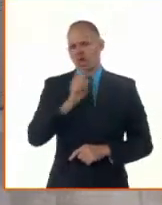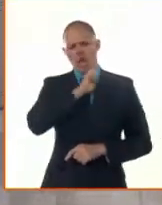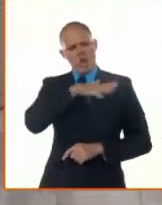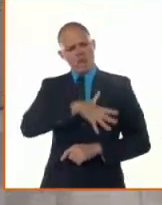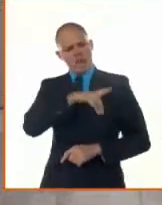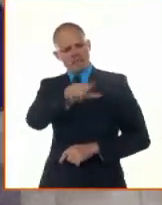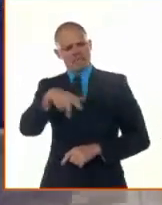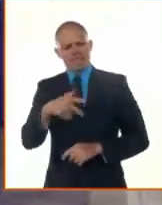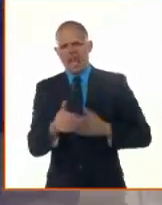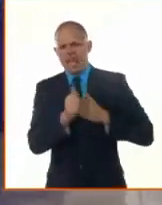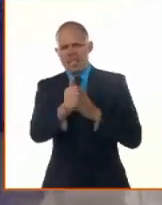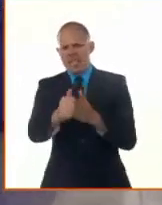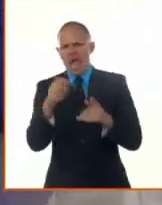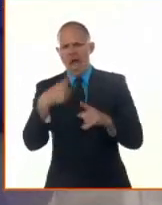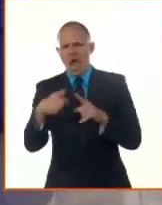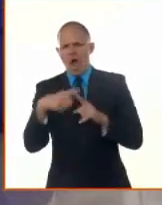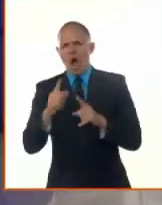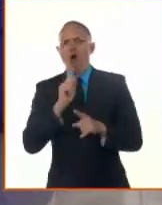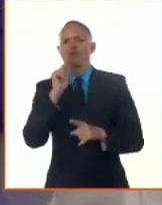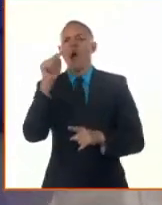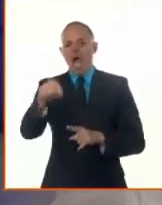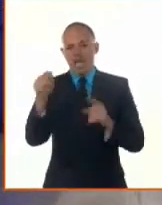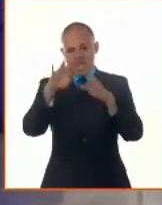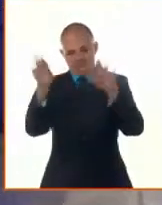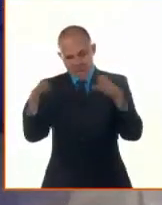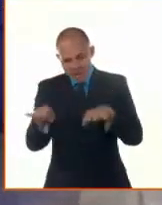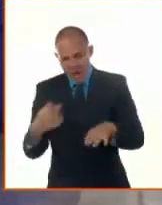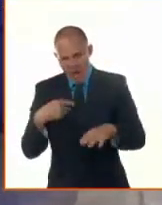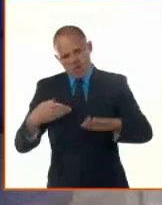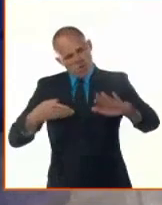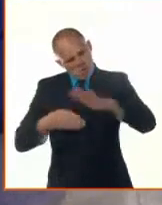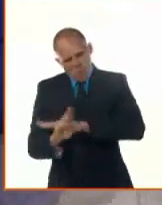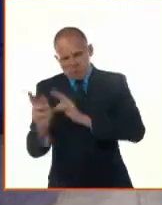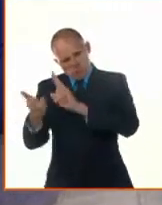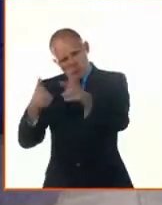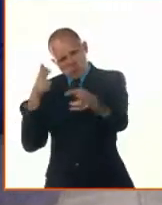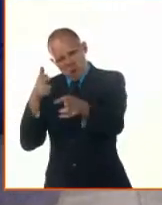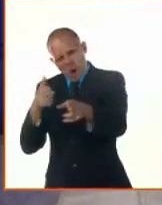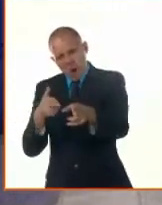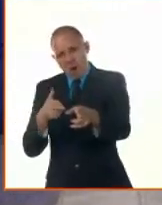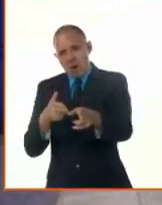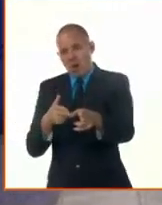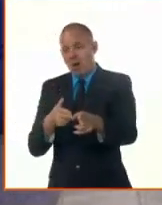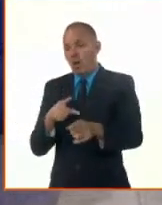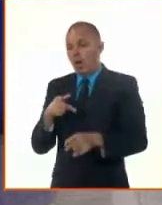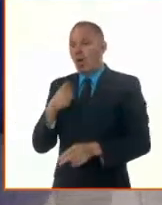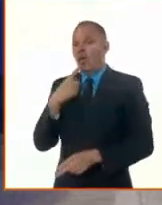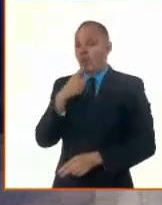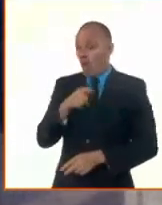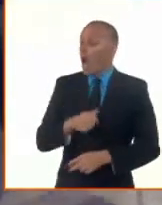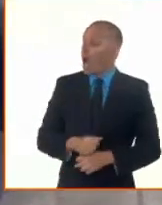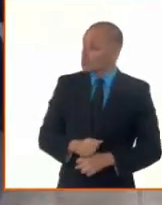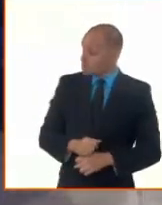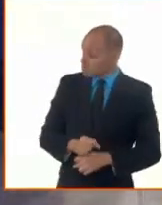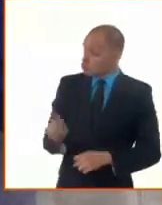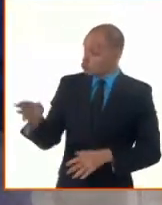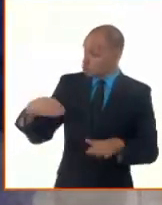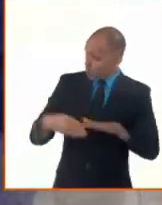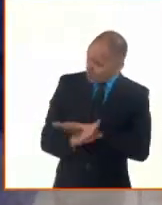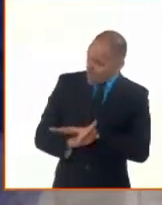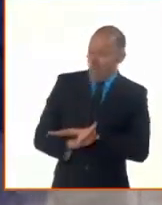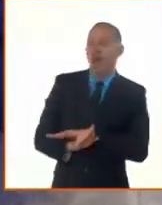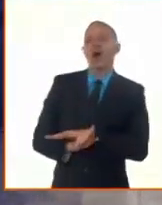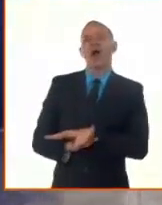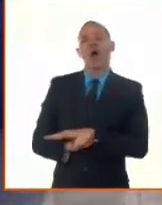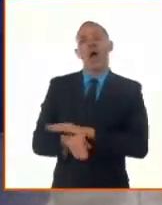que estén en Líbano que dice lo vamos a considerar una agresión contra el Líbano los cohetes